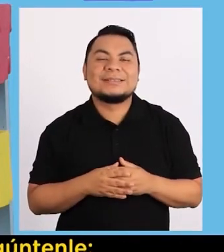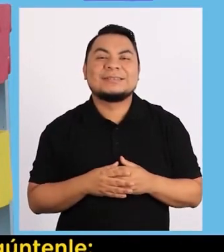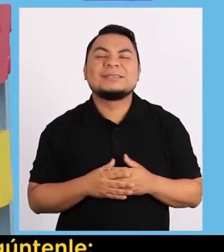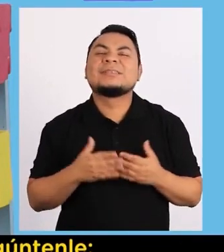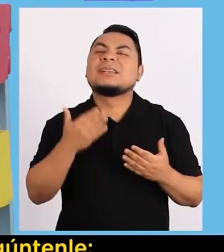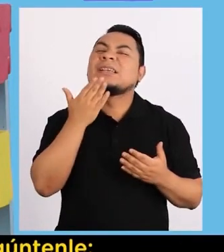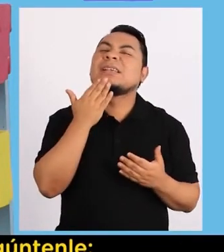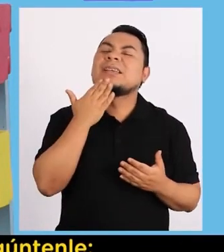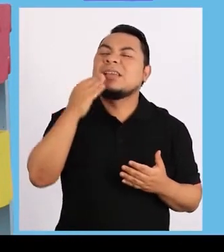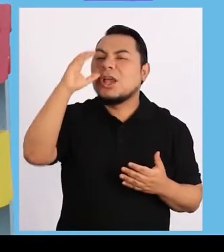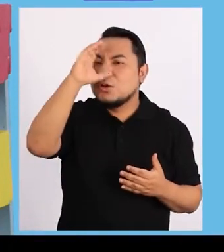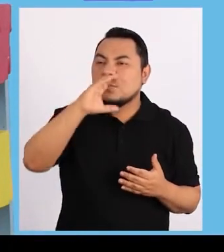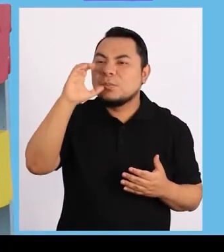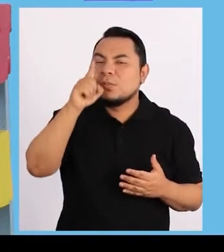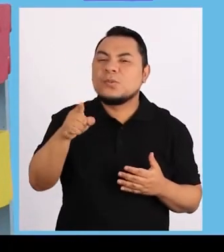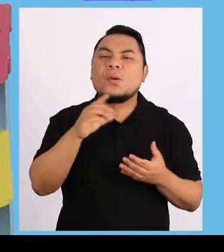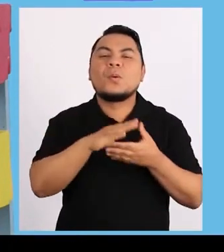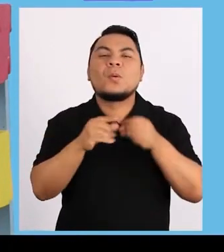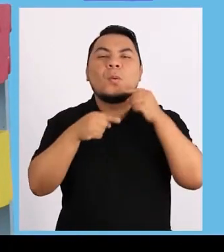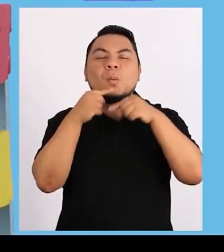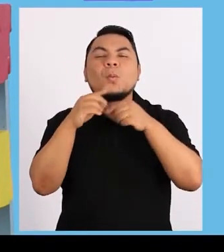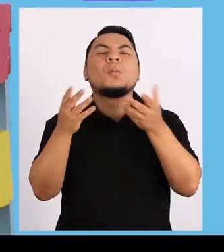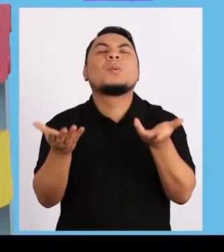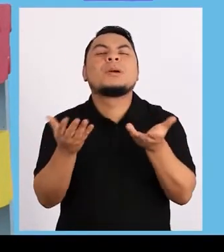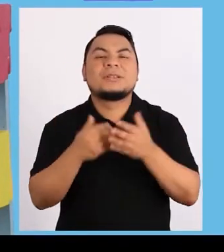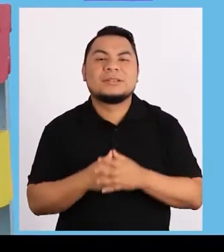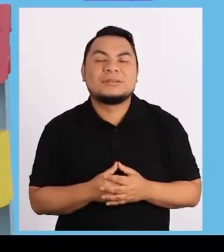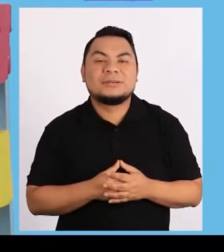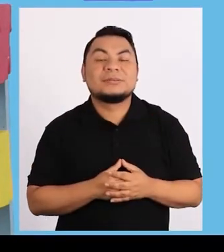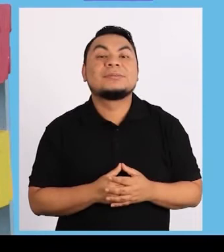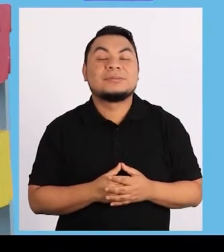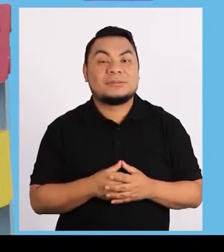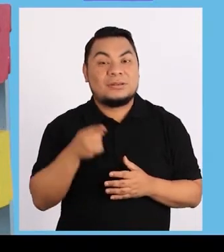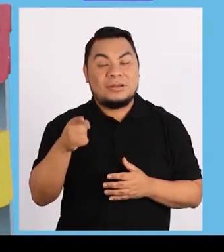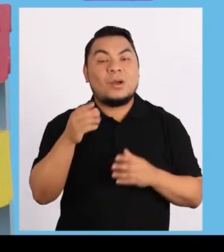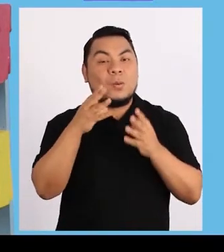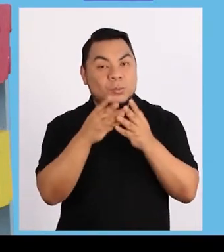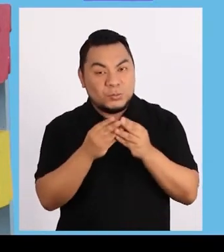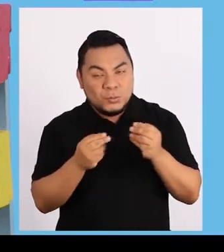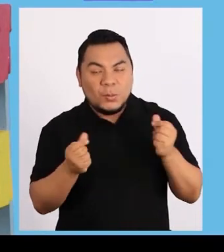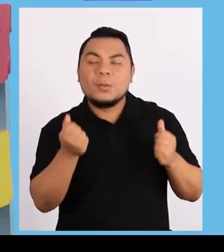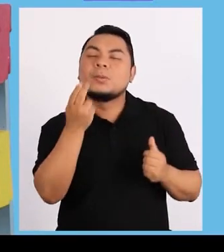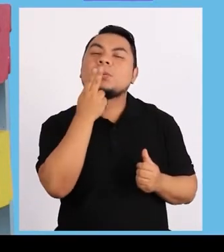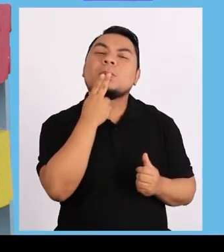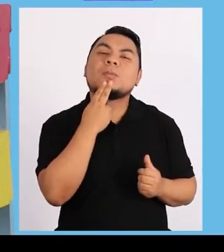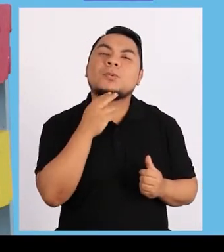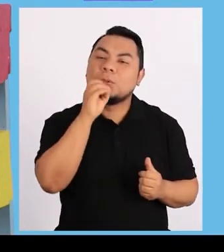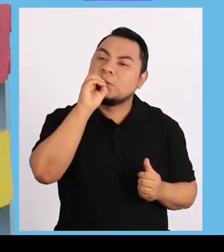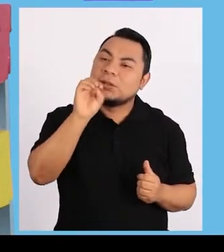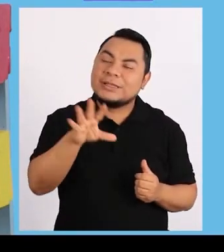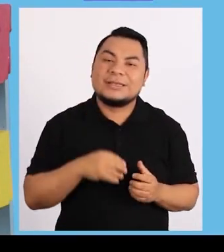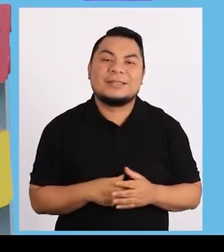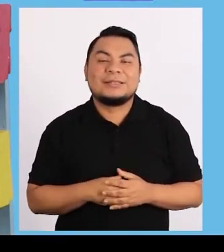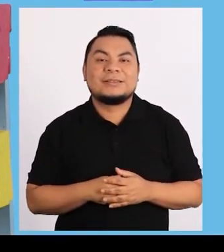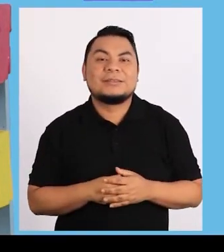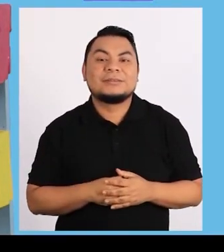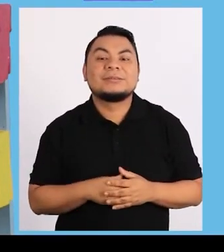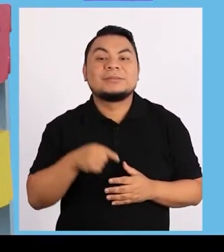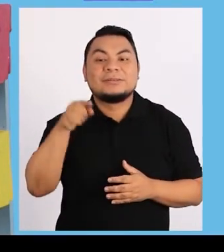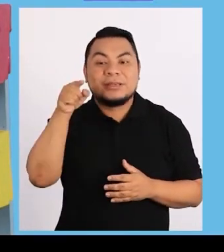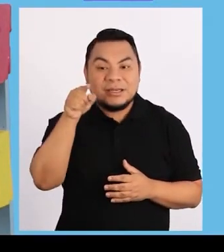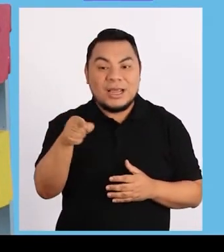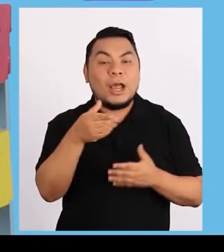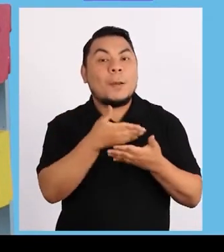pregúntenle. ¿Quién busca en el cuento? Con voz suave y tierna,